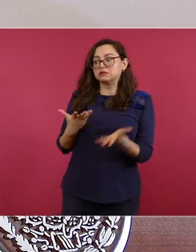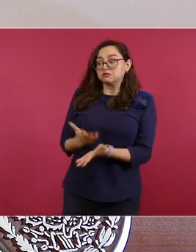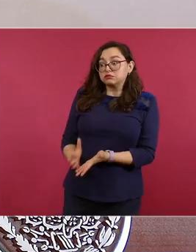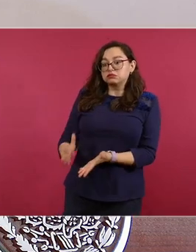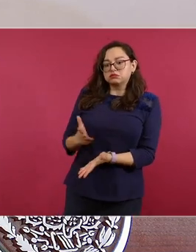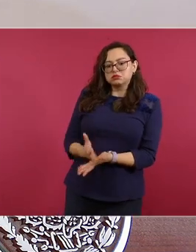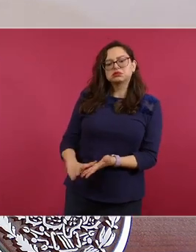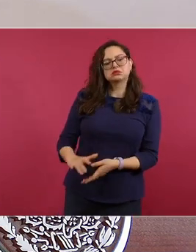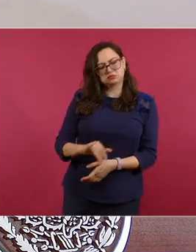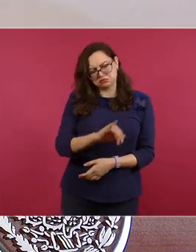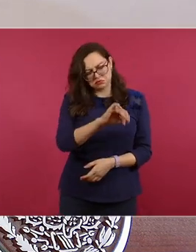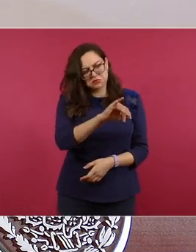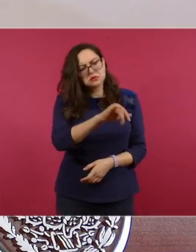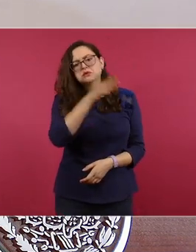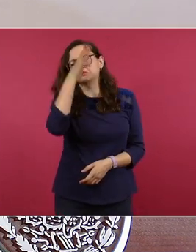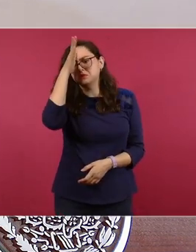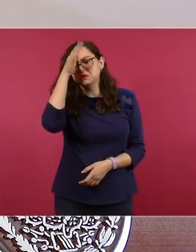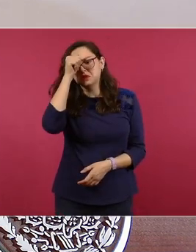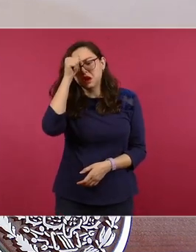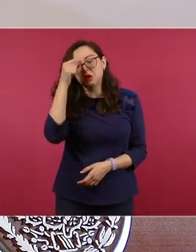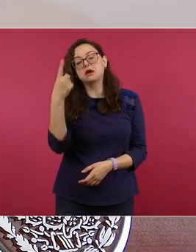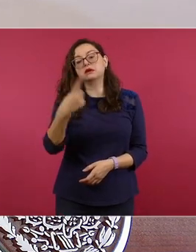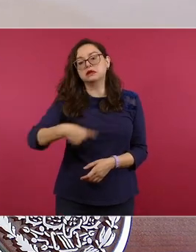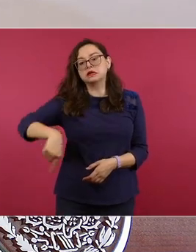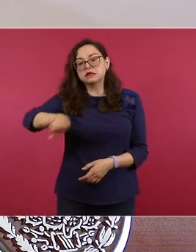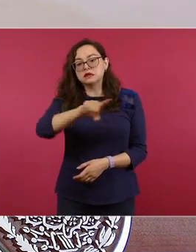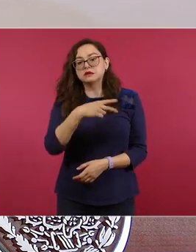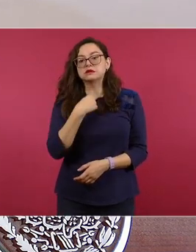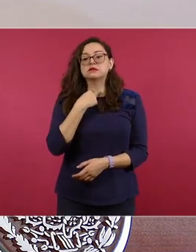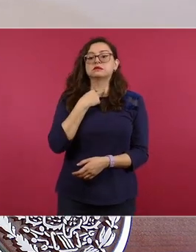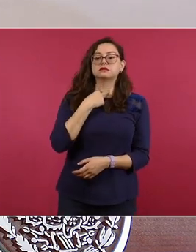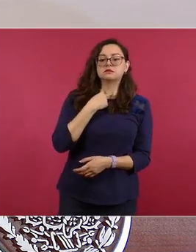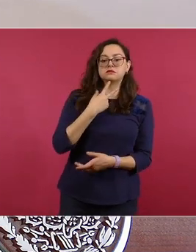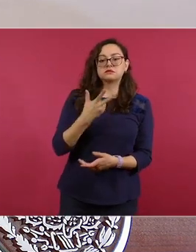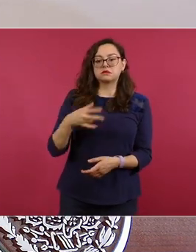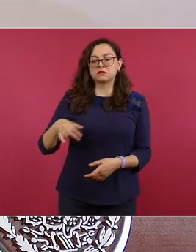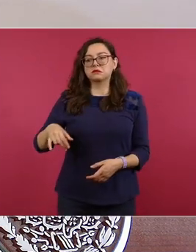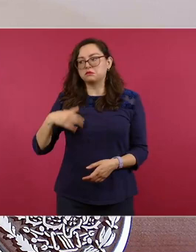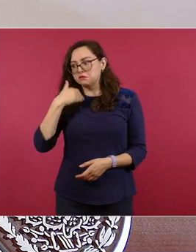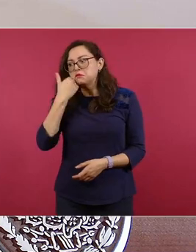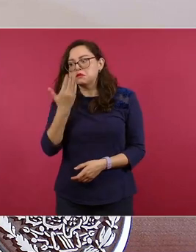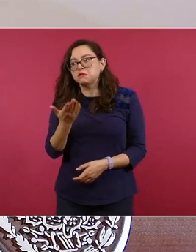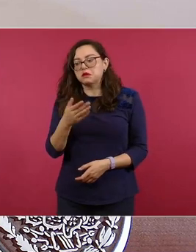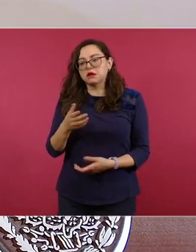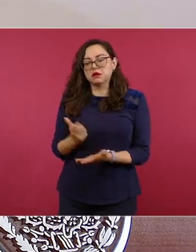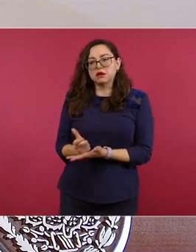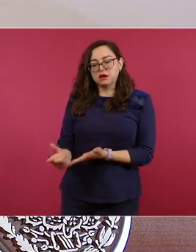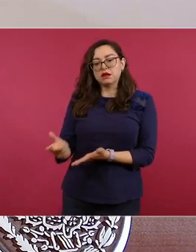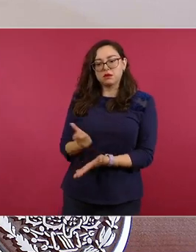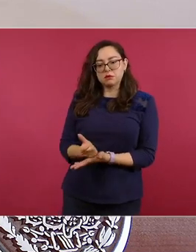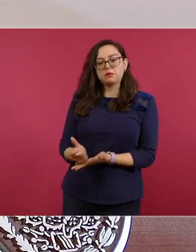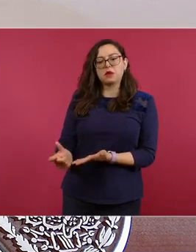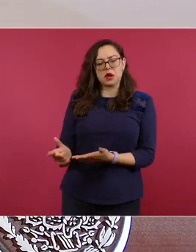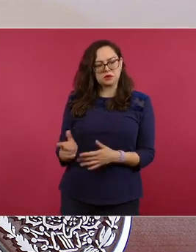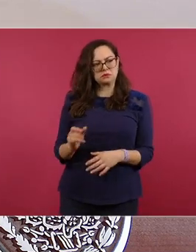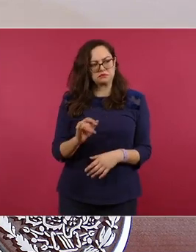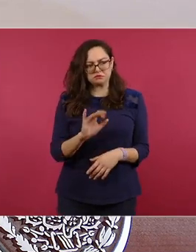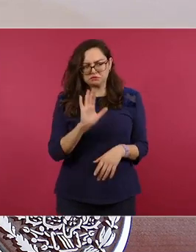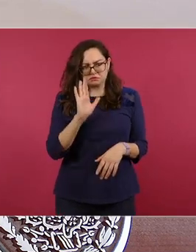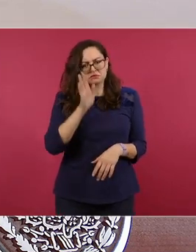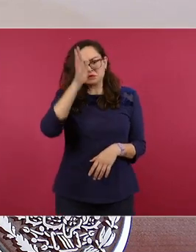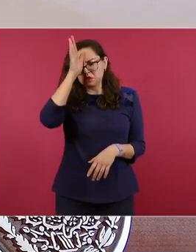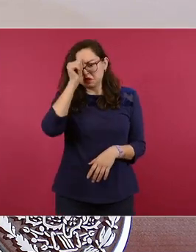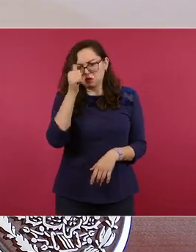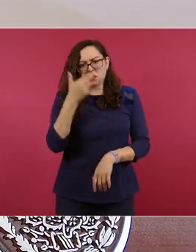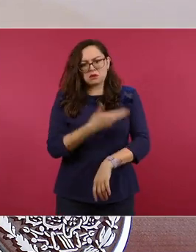derivado de la pandemia del COVID, con interés en regularizar su situación y del reordenamiento de los procesos de crédito